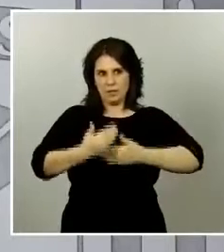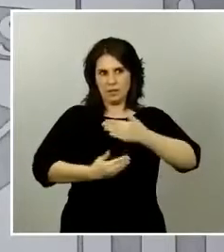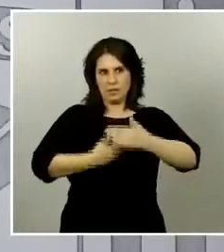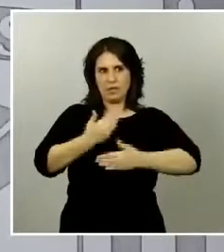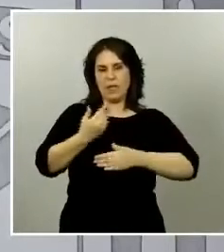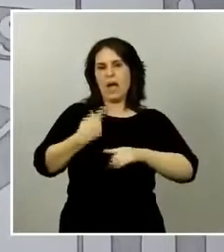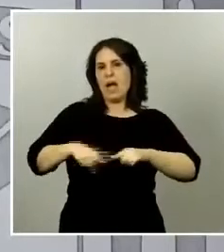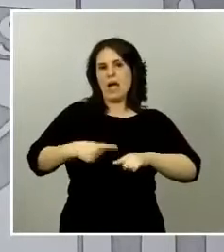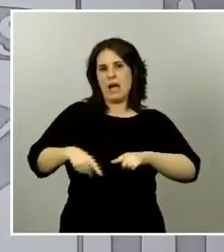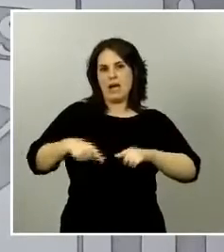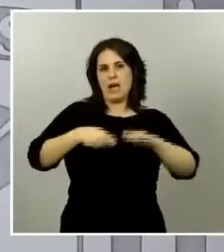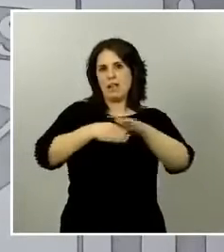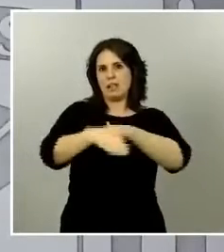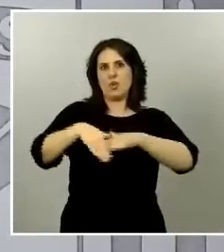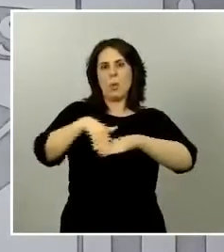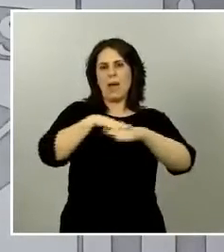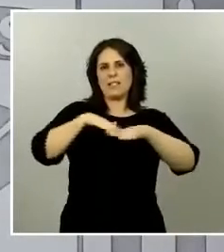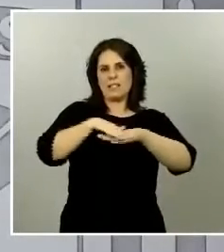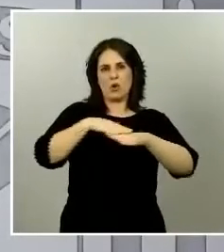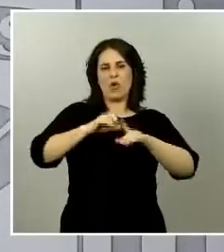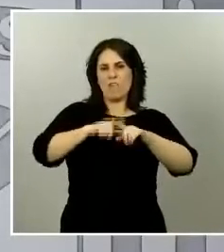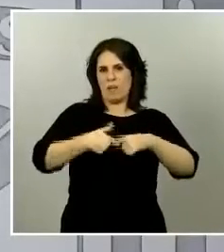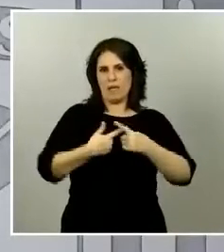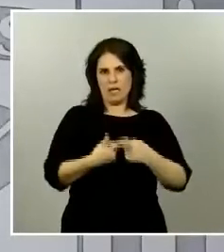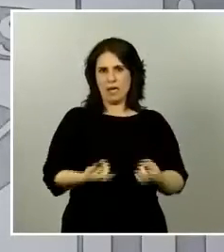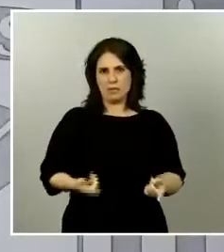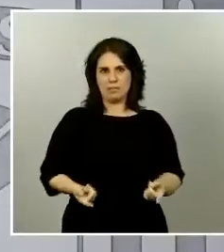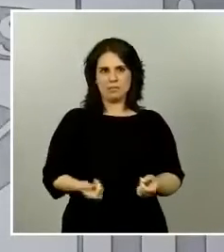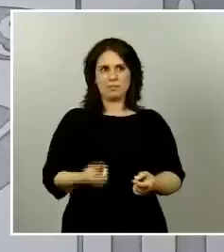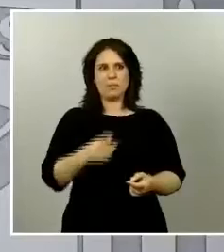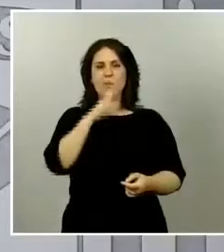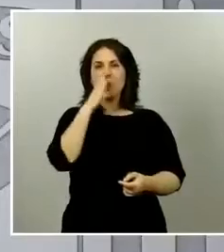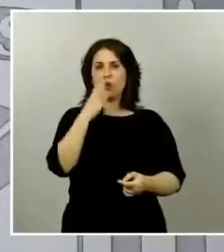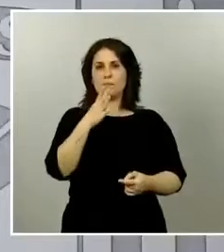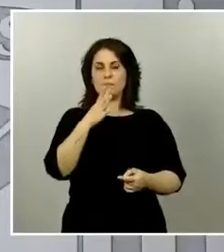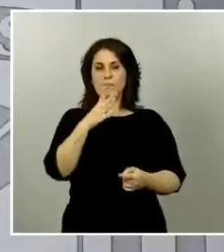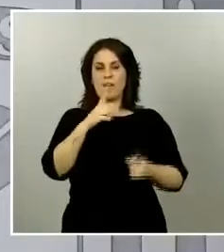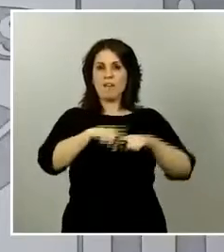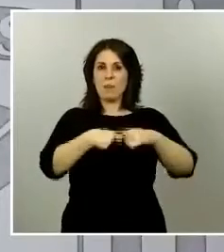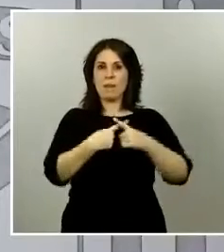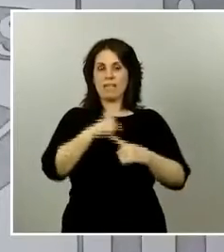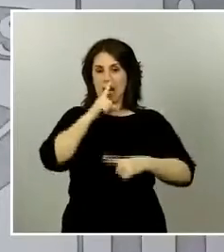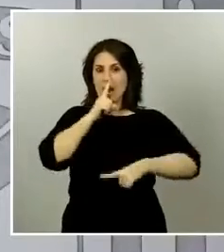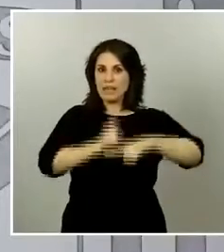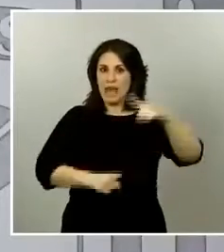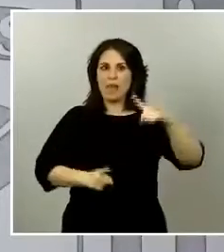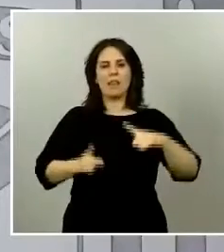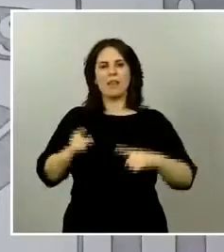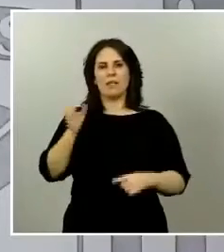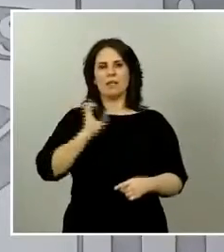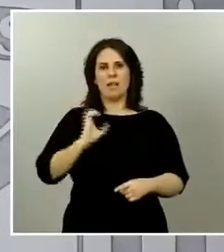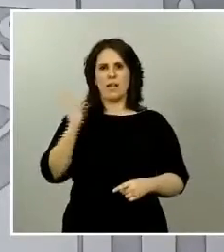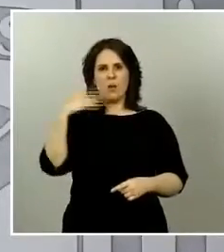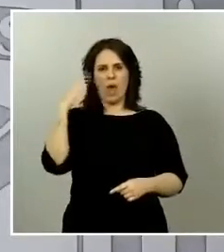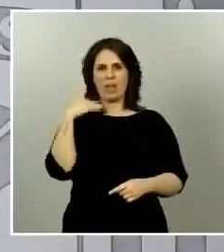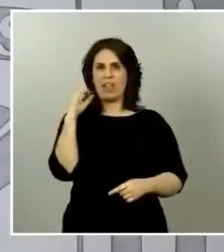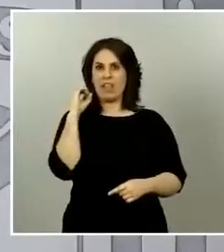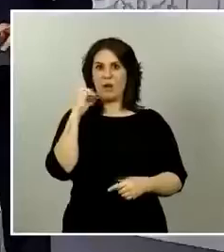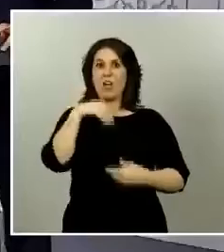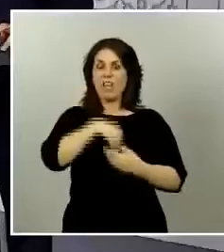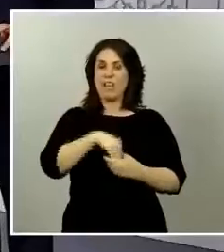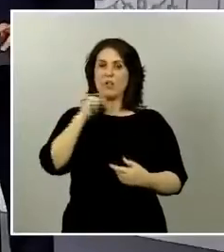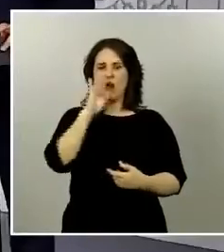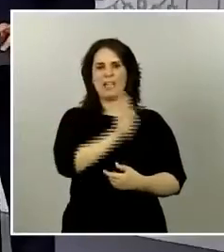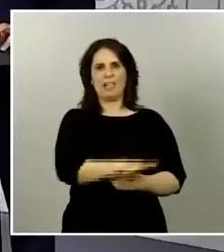todo un acompañamiento a los elementos básicos que tienen que componer una familia, porque más de la mitad de estos hogares